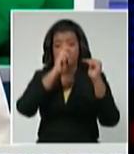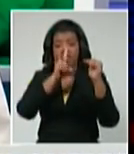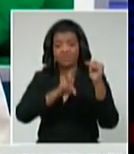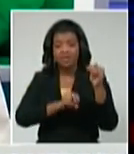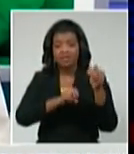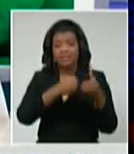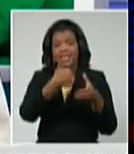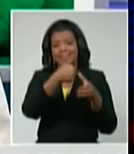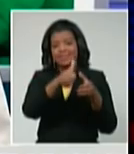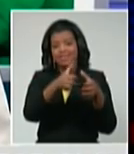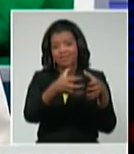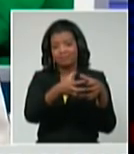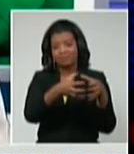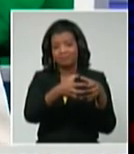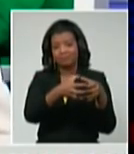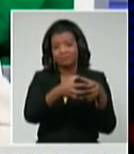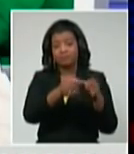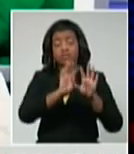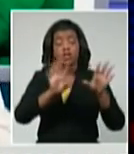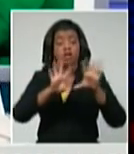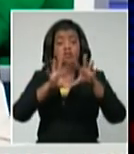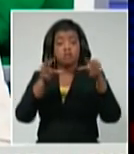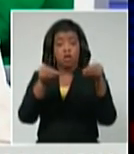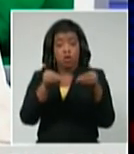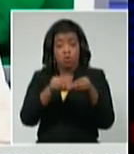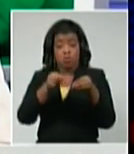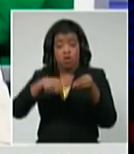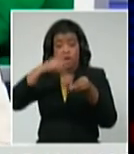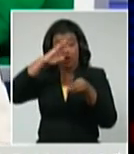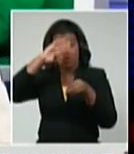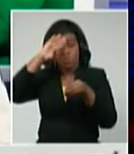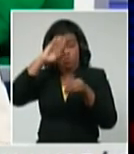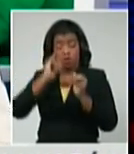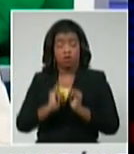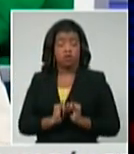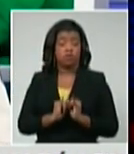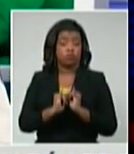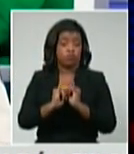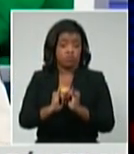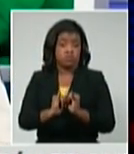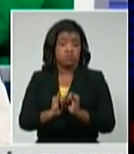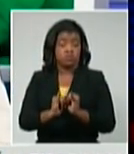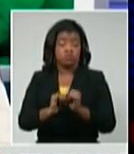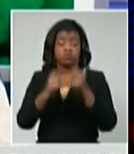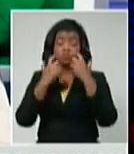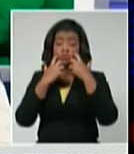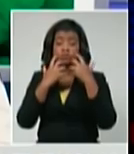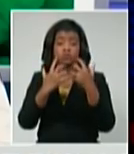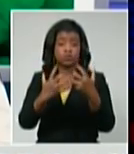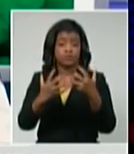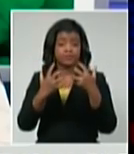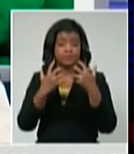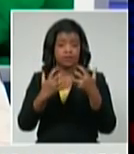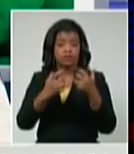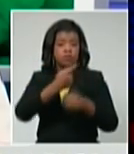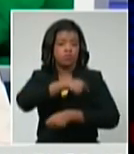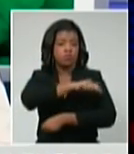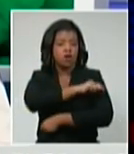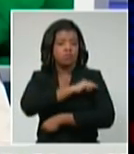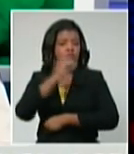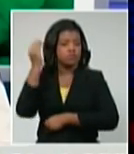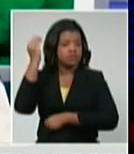se acumulan en Cuba, que ese es un dato que es importante y que la población lo sigue,